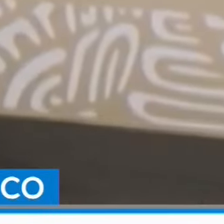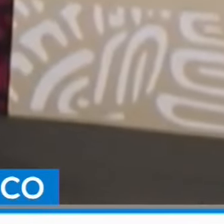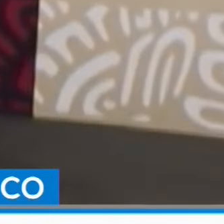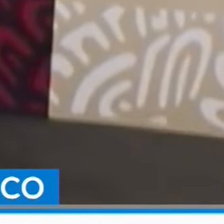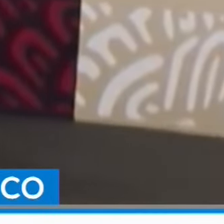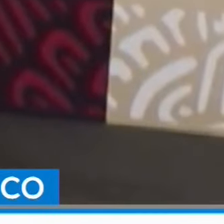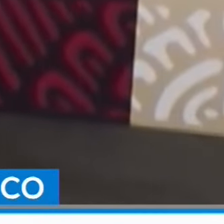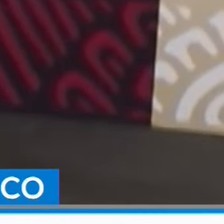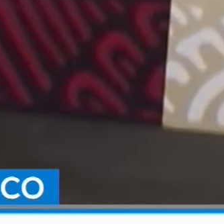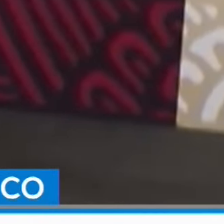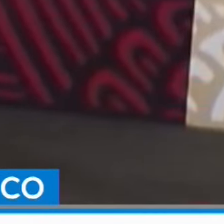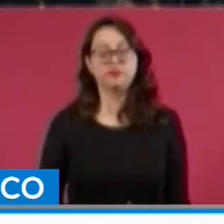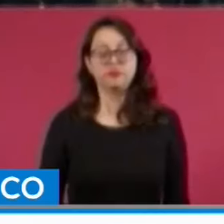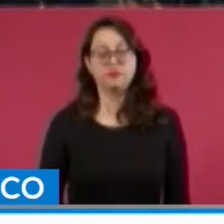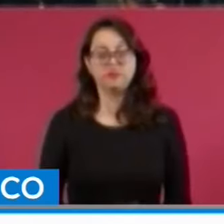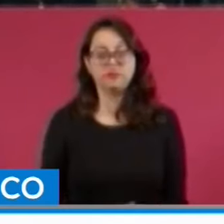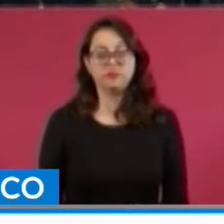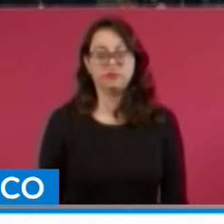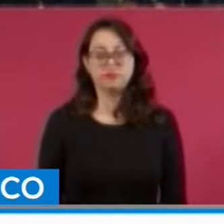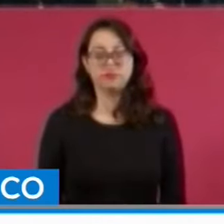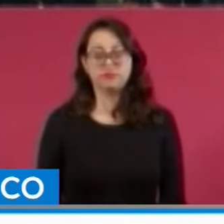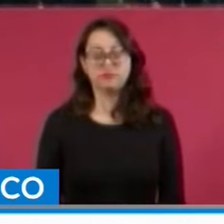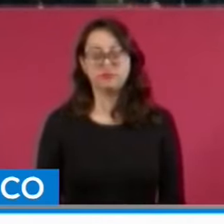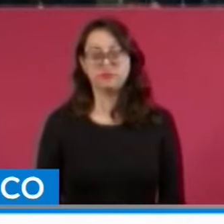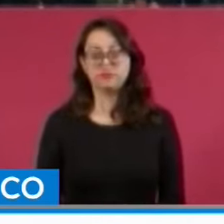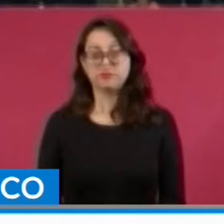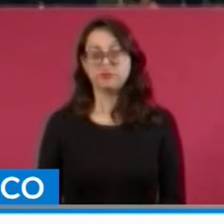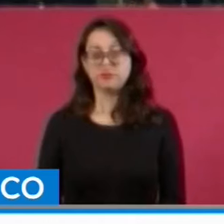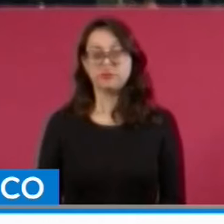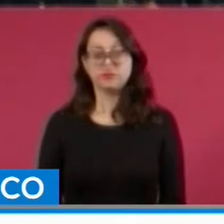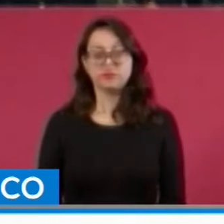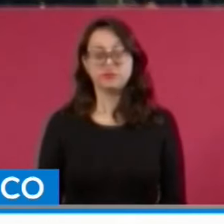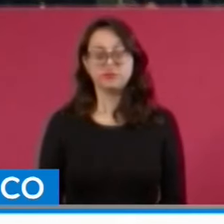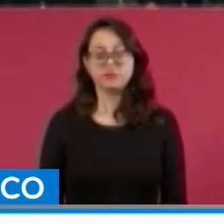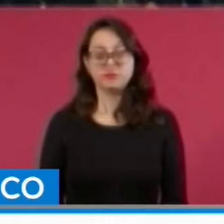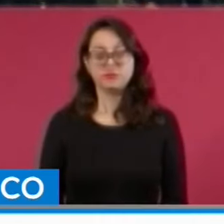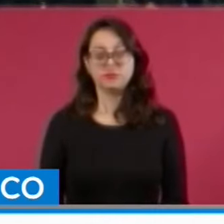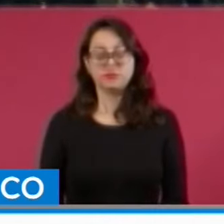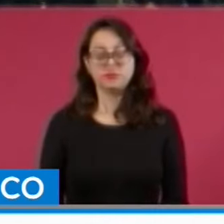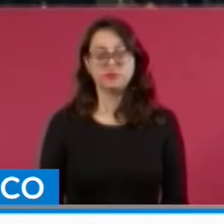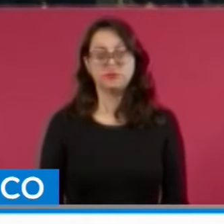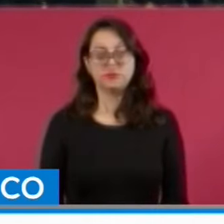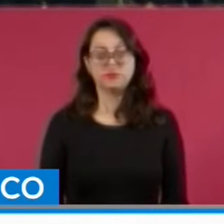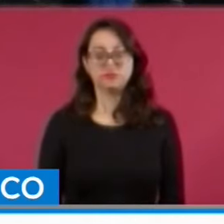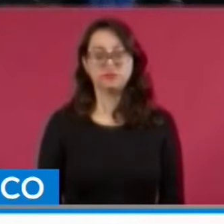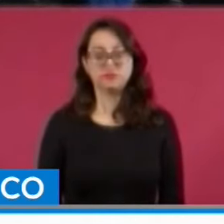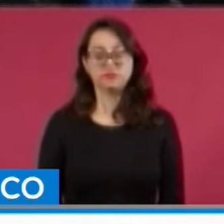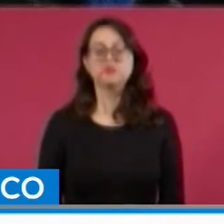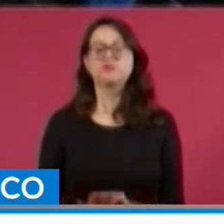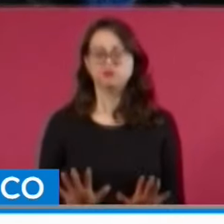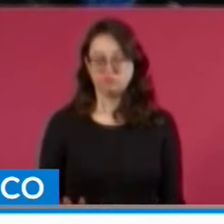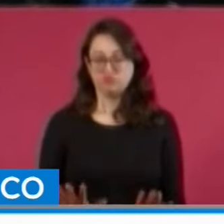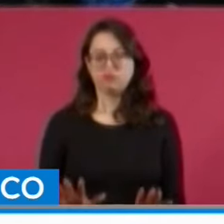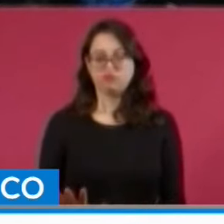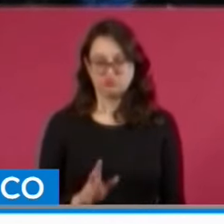México antes de la victoria de AMLO de 2018. Sin embargo, el diario estadounidense subrayó que Estados Unidos nunca abrió